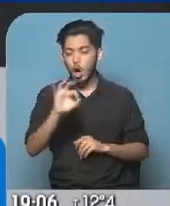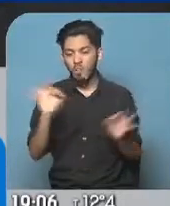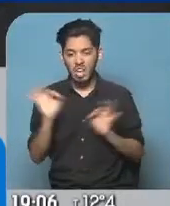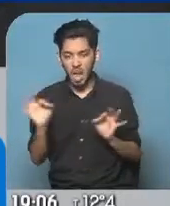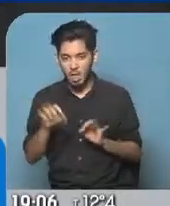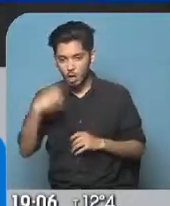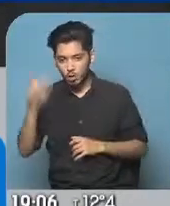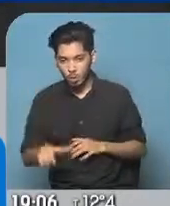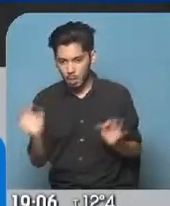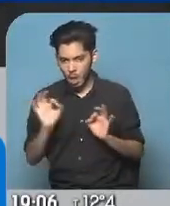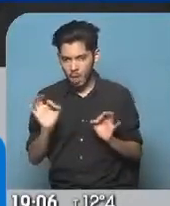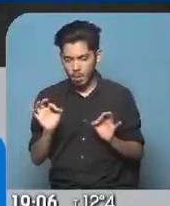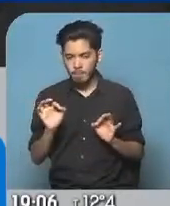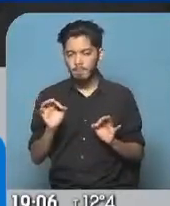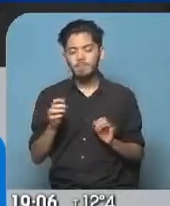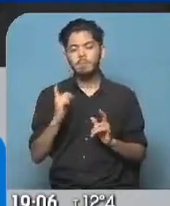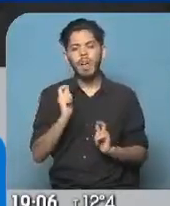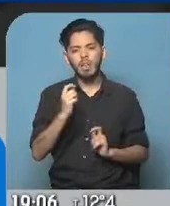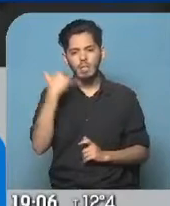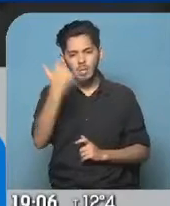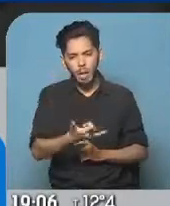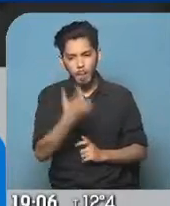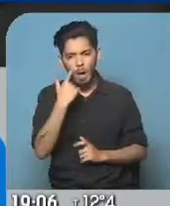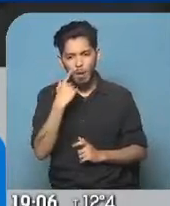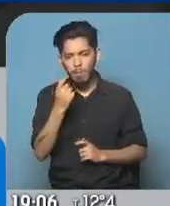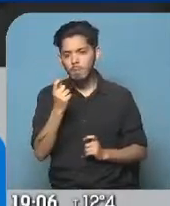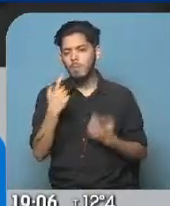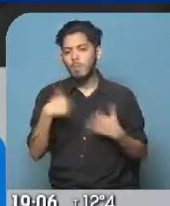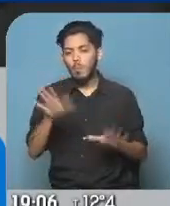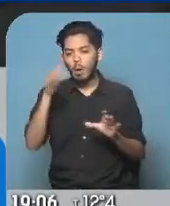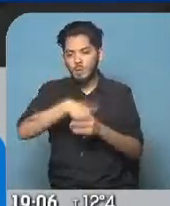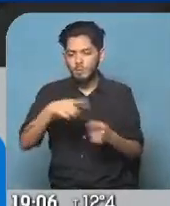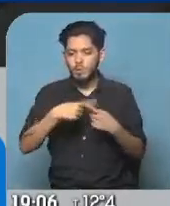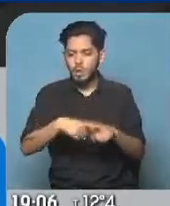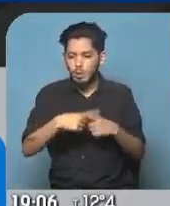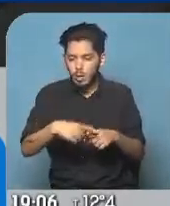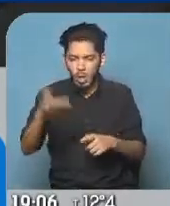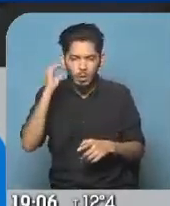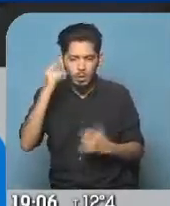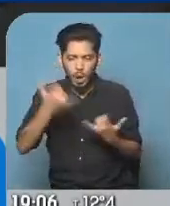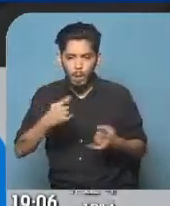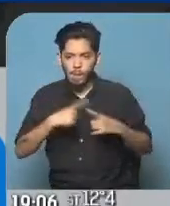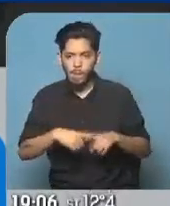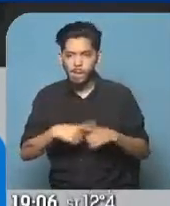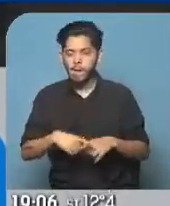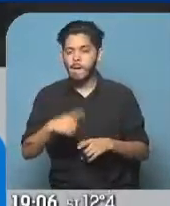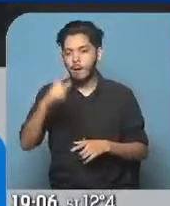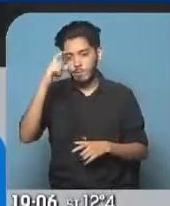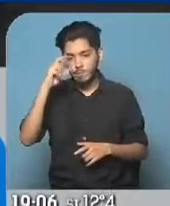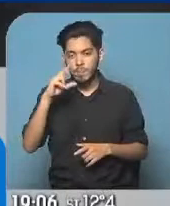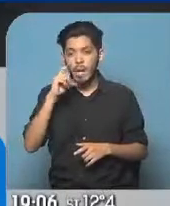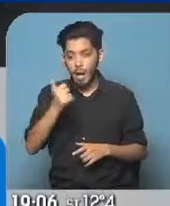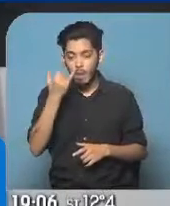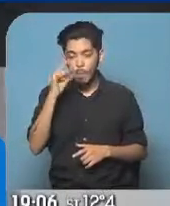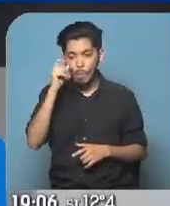la noche a ver dónde se supone que hubo una discusión y escuchó que estaban discutiendo erika y danielle habían ido a